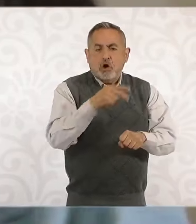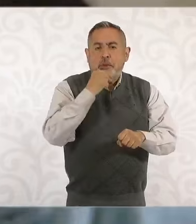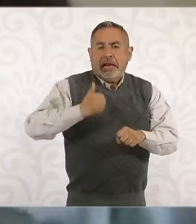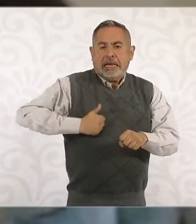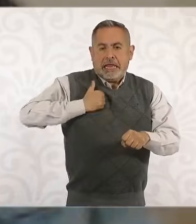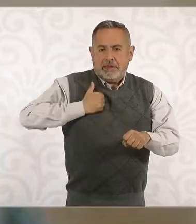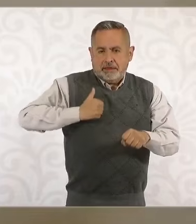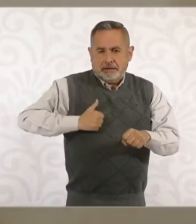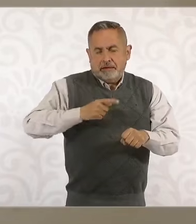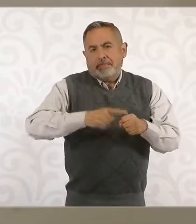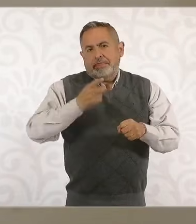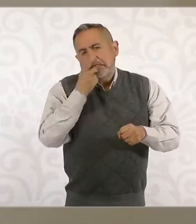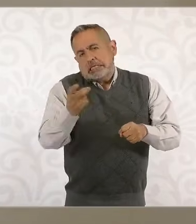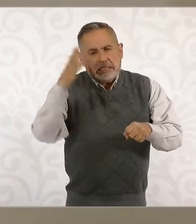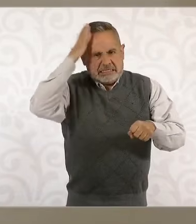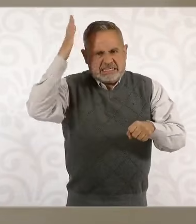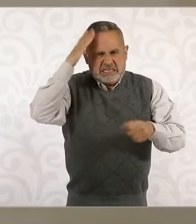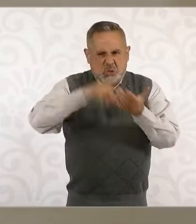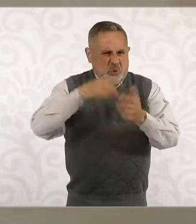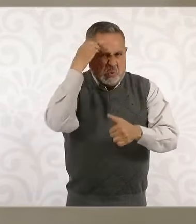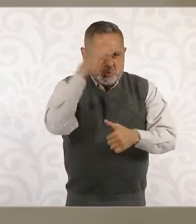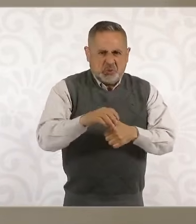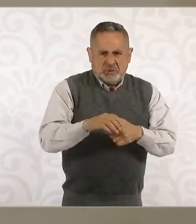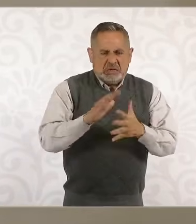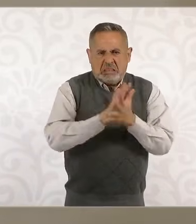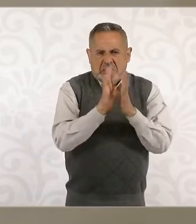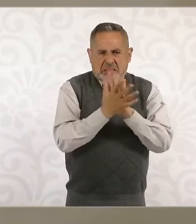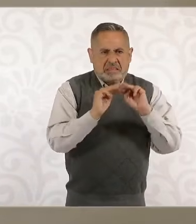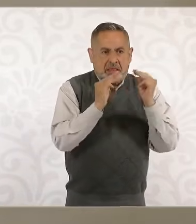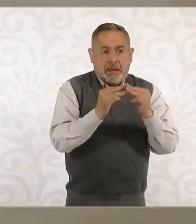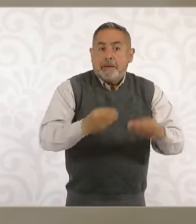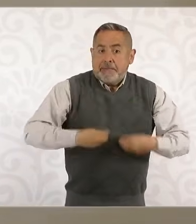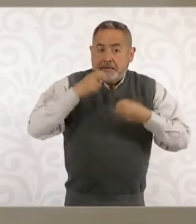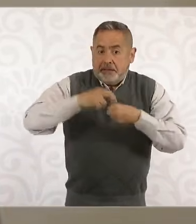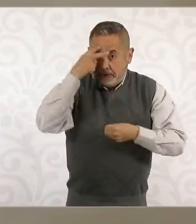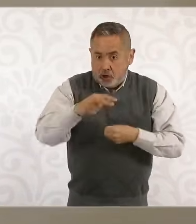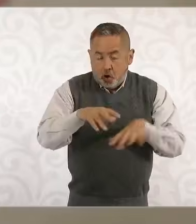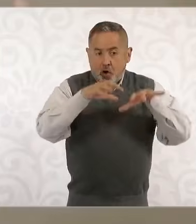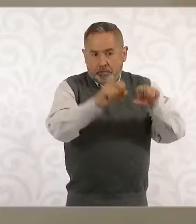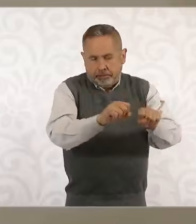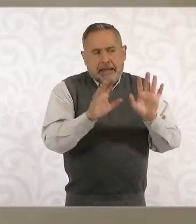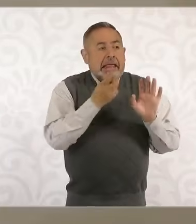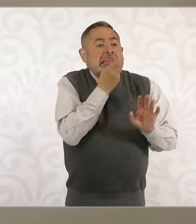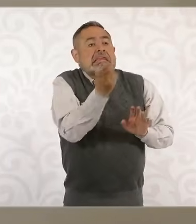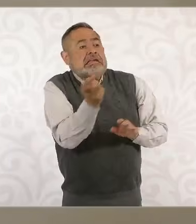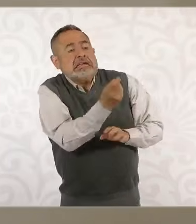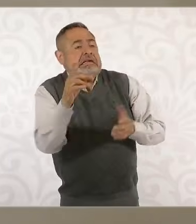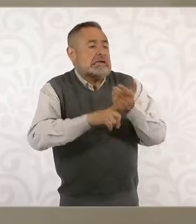presunto líder criminal altísimo del narcotráfico que operaba en México, habría sido, según medios